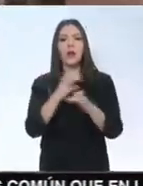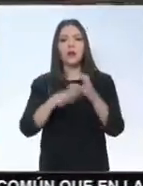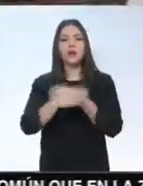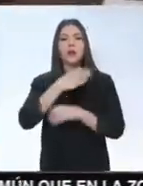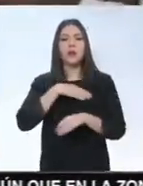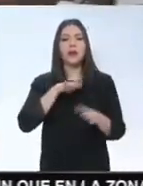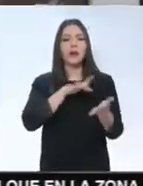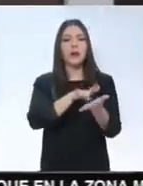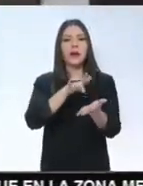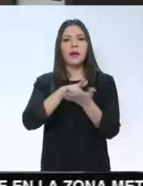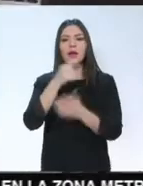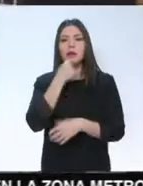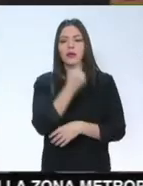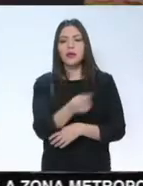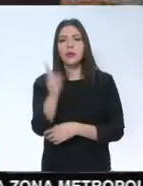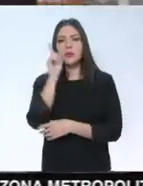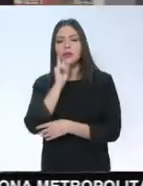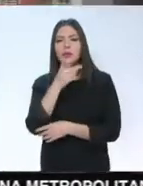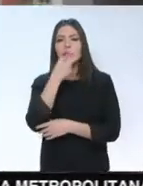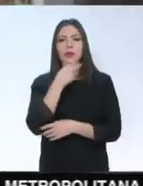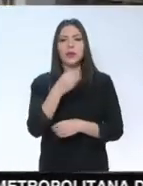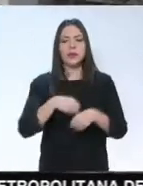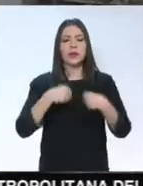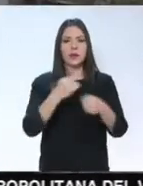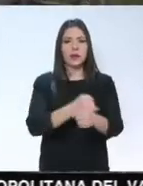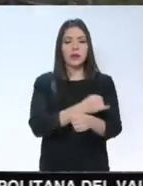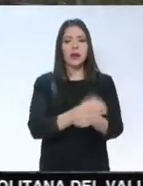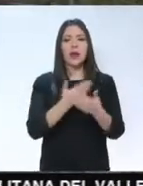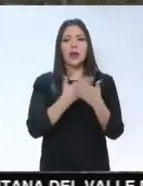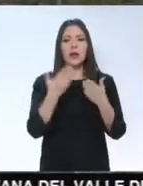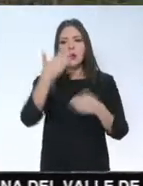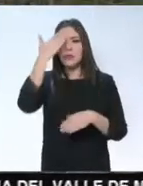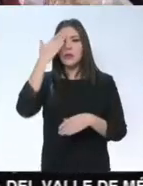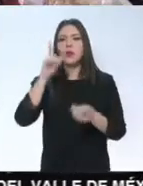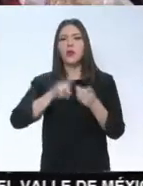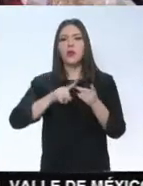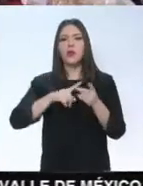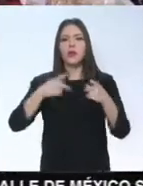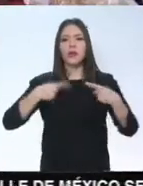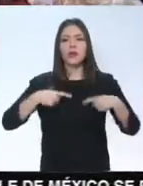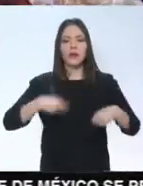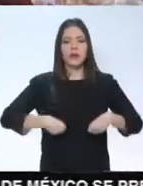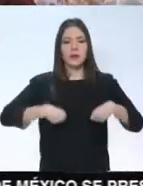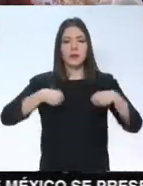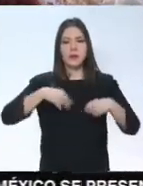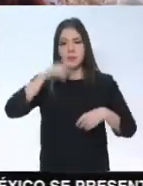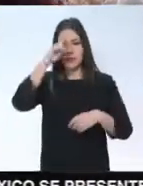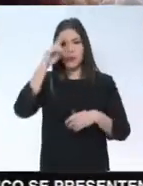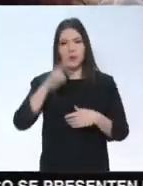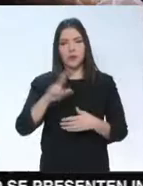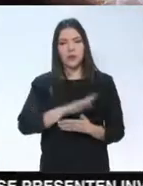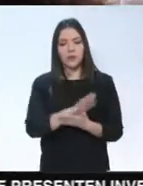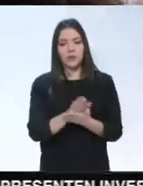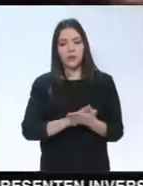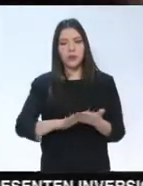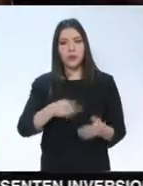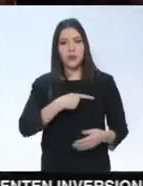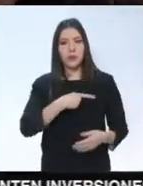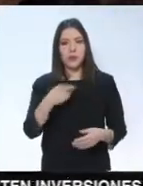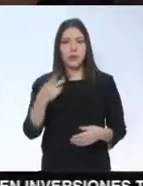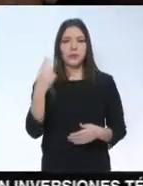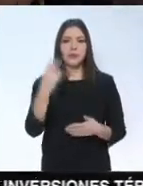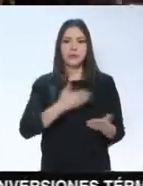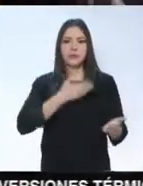mes se identificará a las familias que viven en extrema pobreza. Como alcaldía, hacer que todos los programas